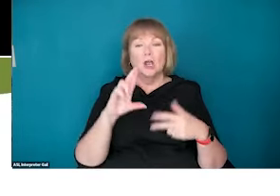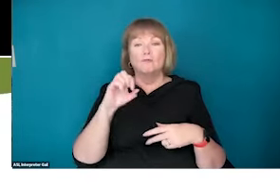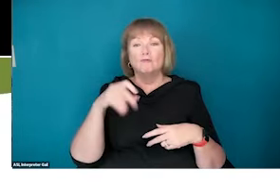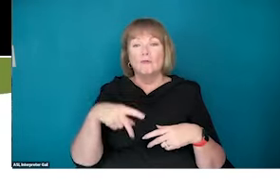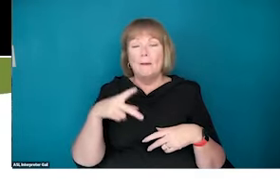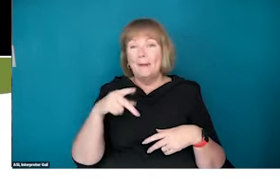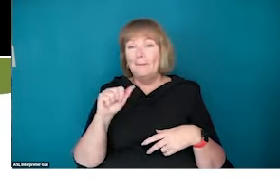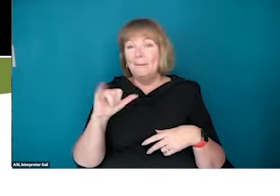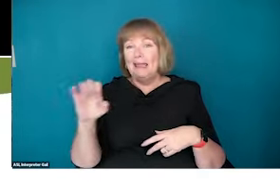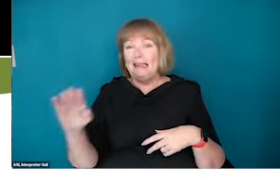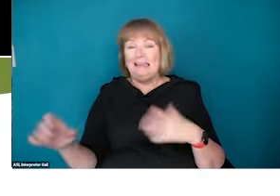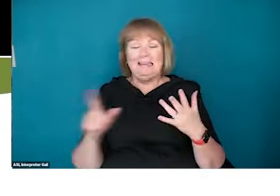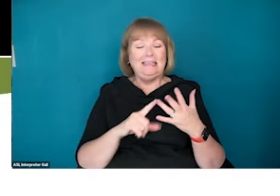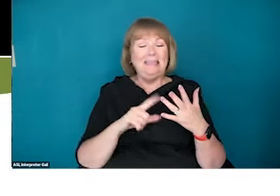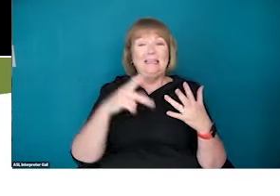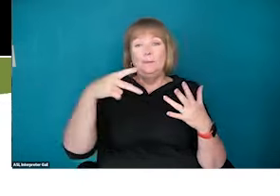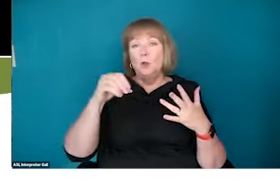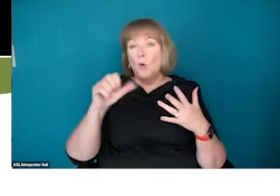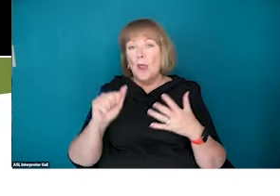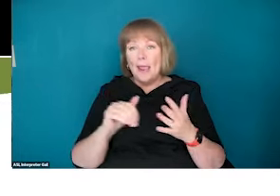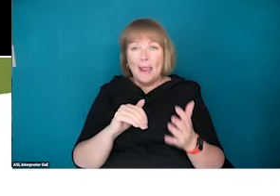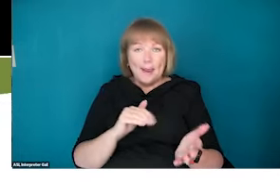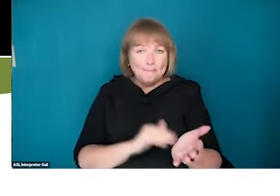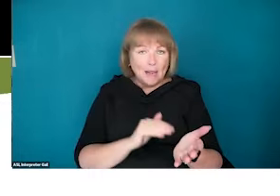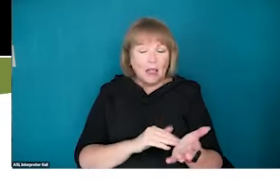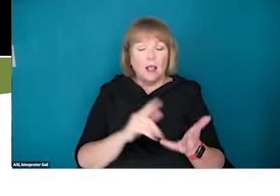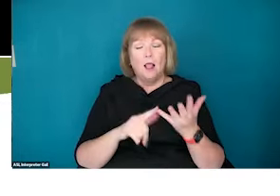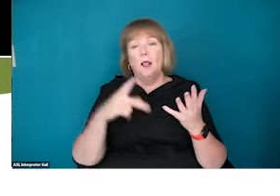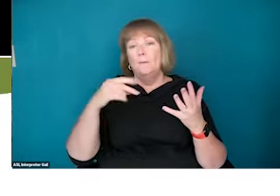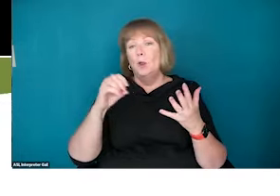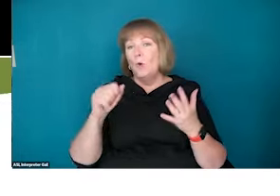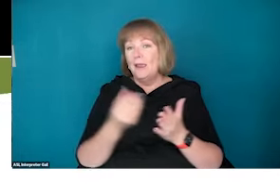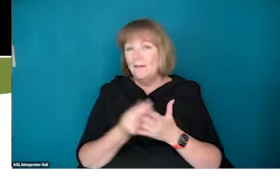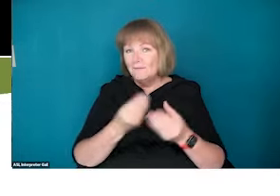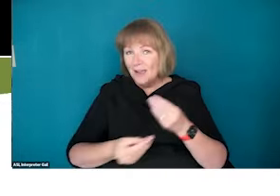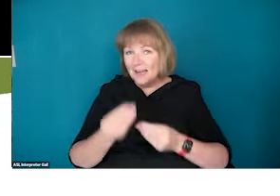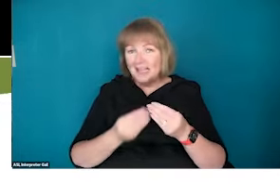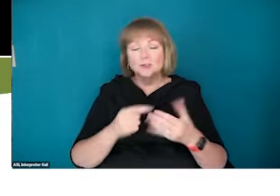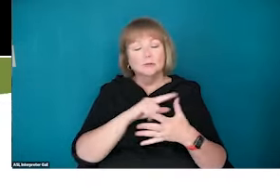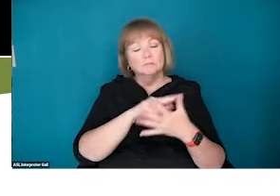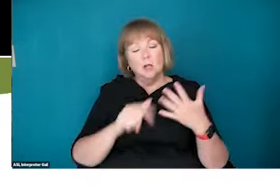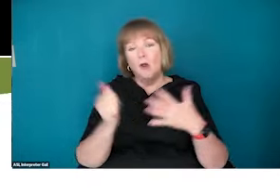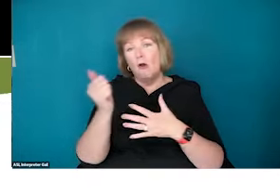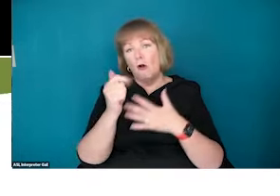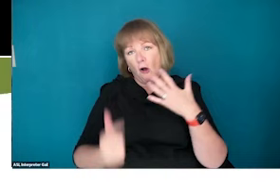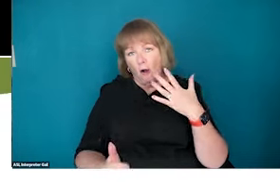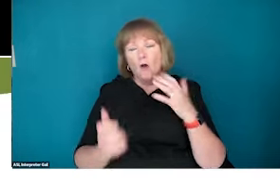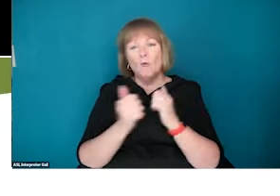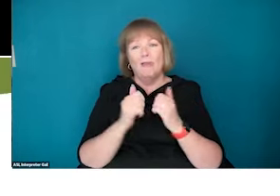¿Dónde o a quién debo compartir mi acuerdo? Una vez que usted lo tiene, usted